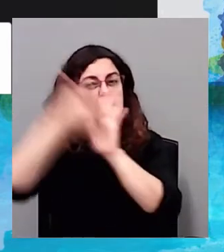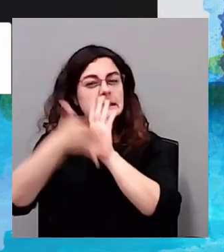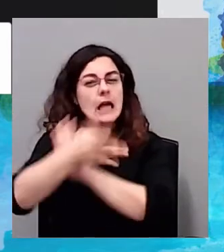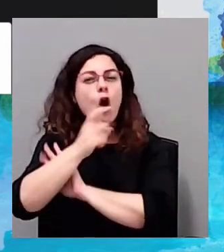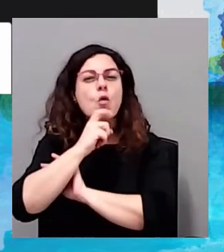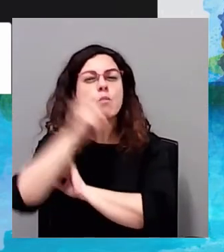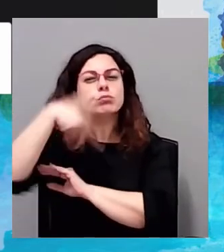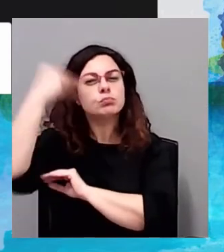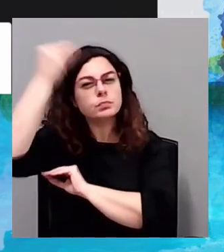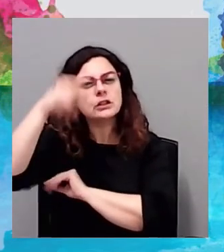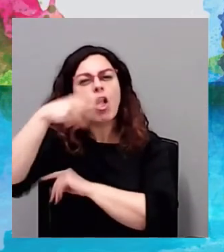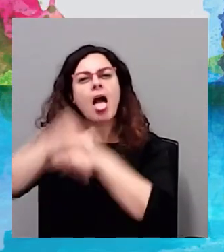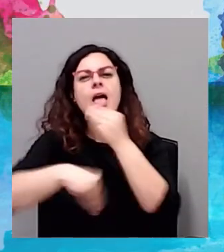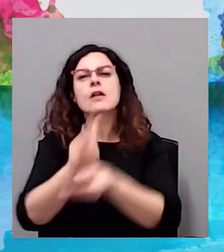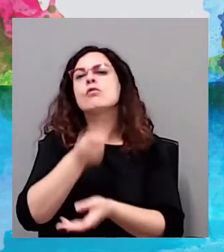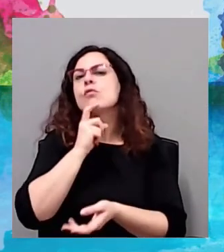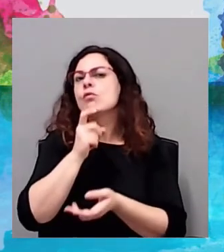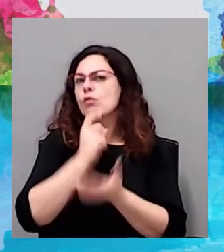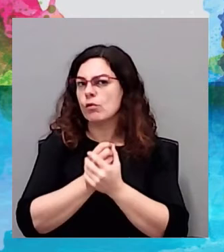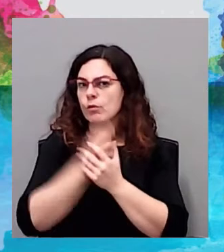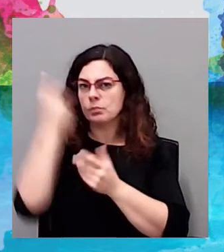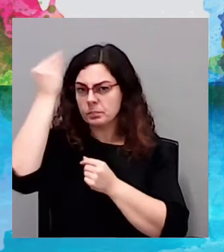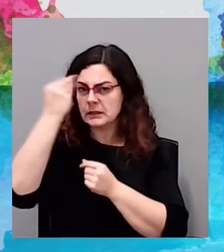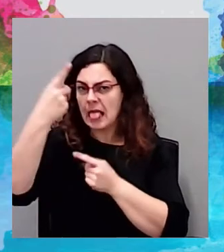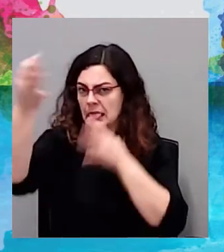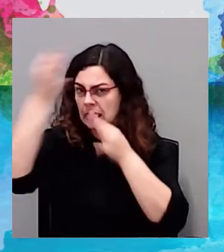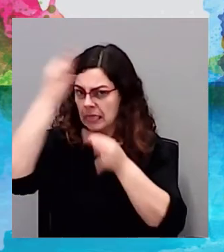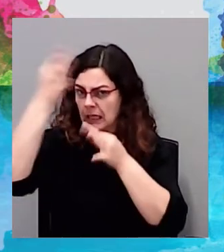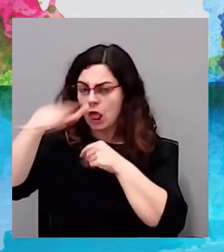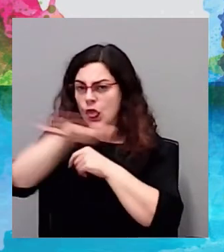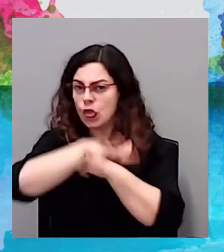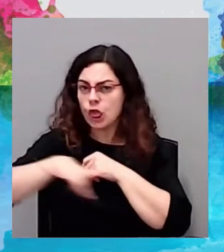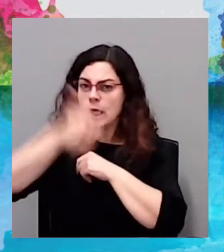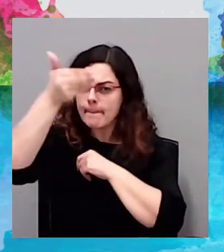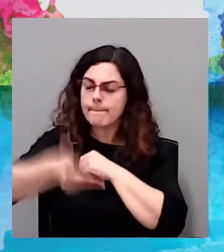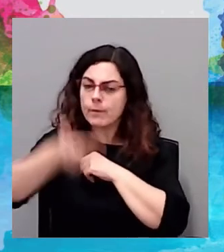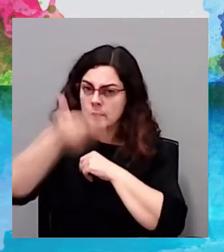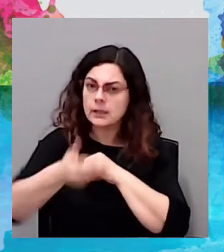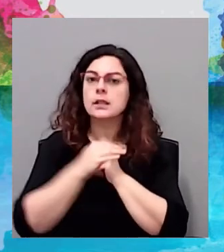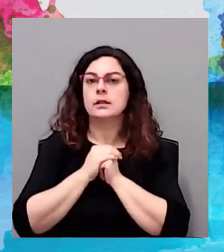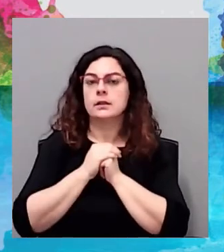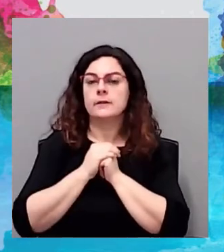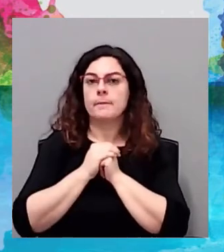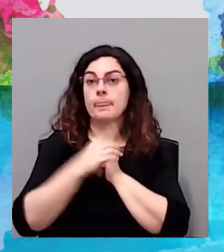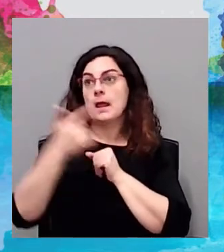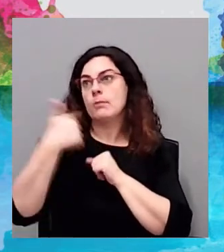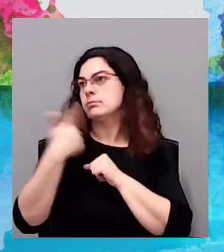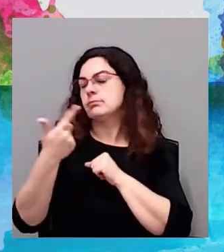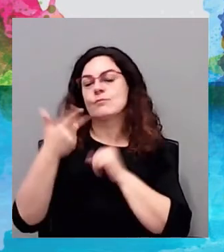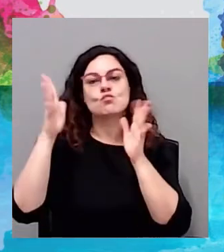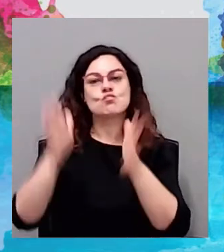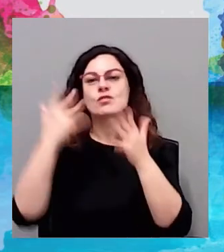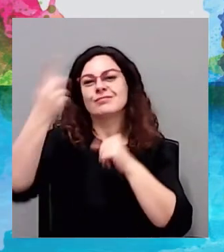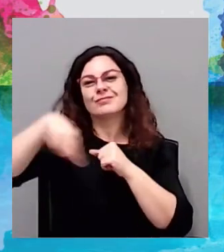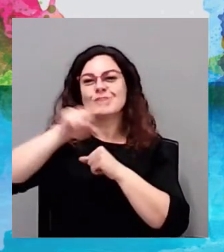que se podría hacer? ¿Creéis que es muy esencial la descripción de los espacios? Todo eso me encantaría que lo llevarais a cabo en